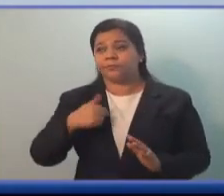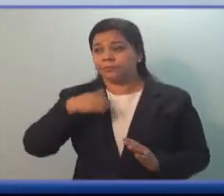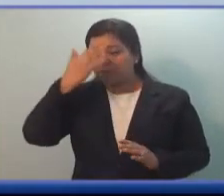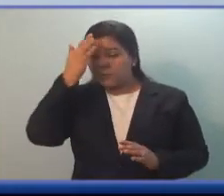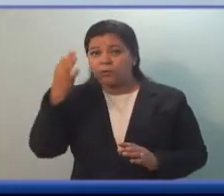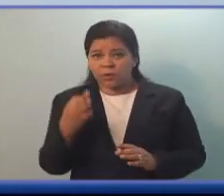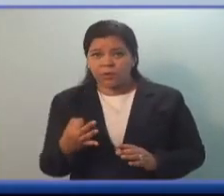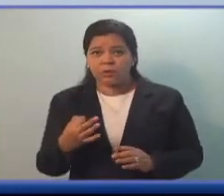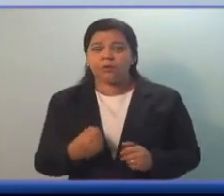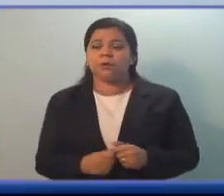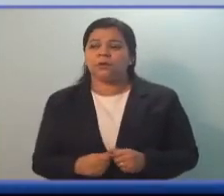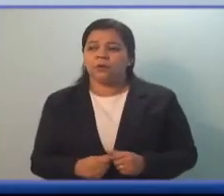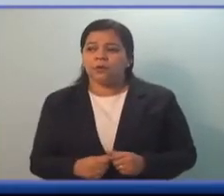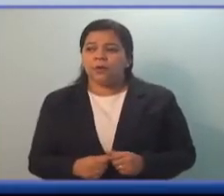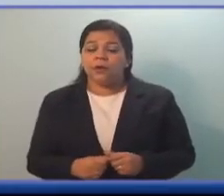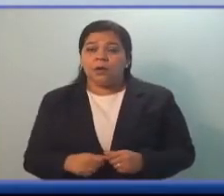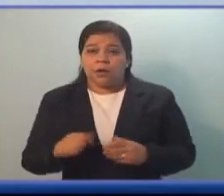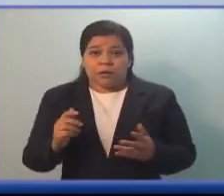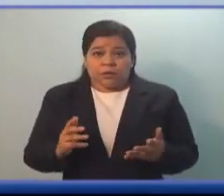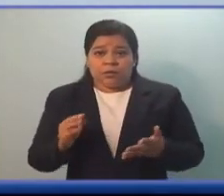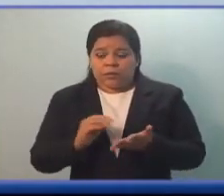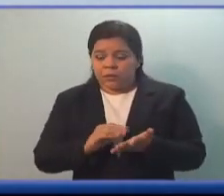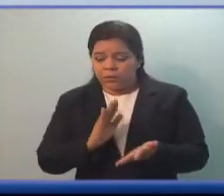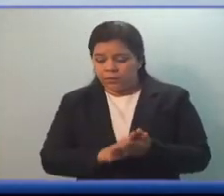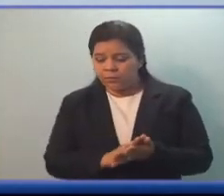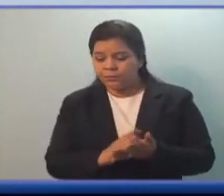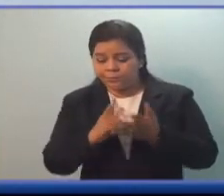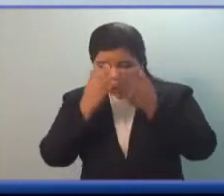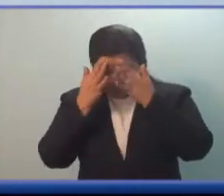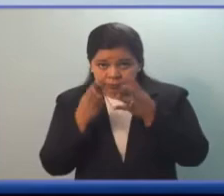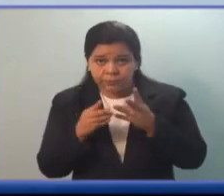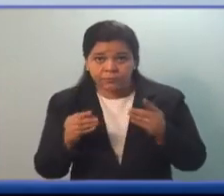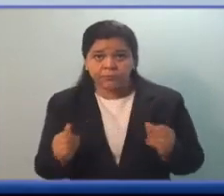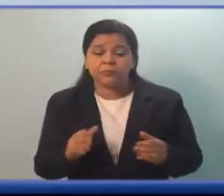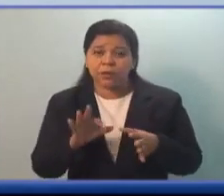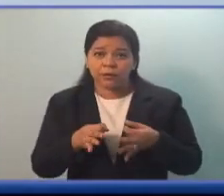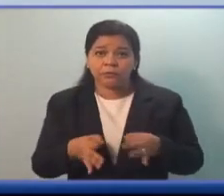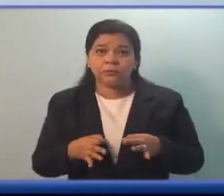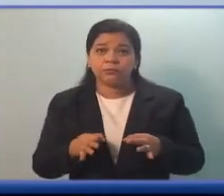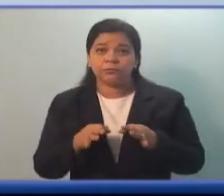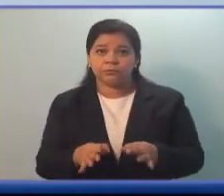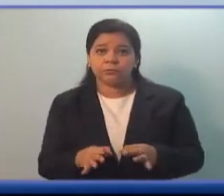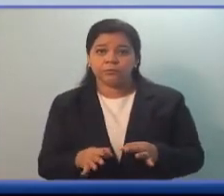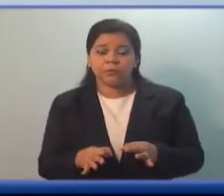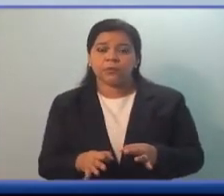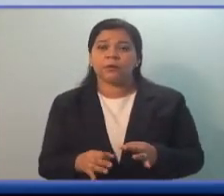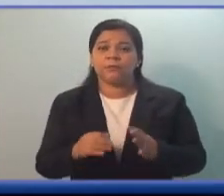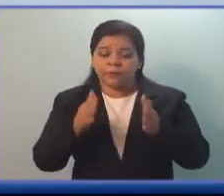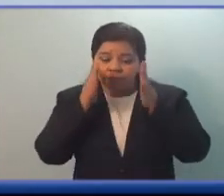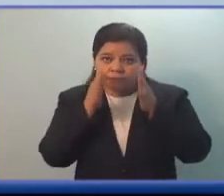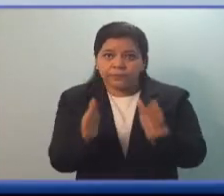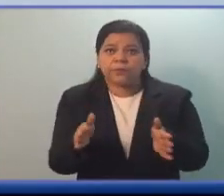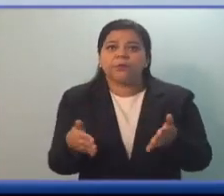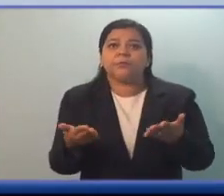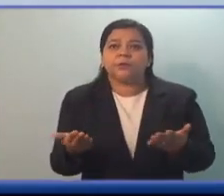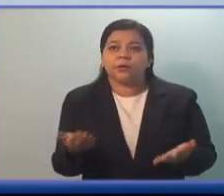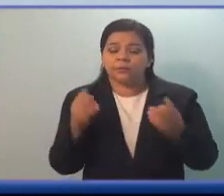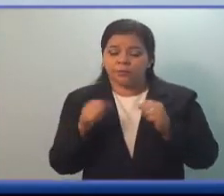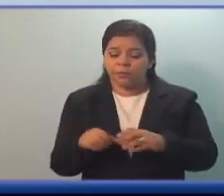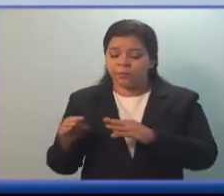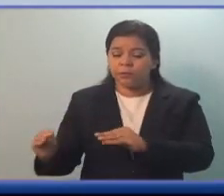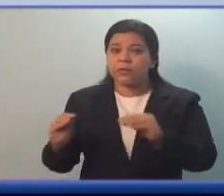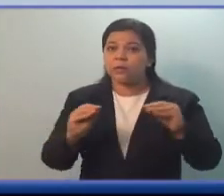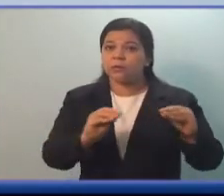que sí, pues el texto de la resolución en alguna medida va orientada también a dar